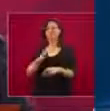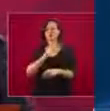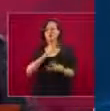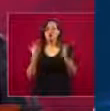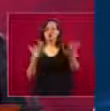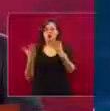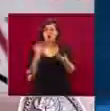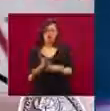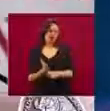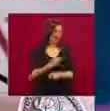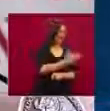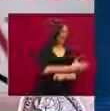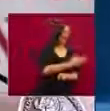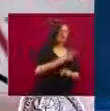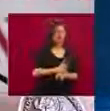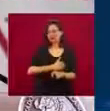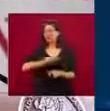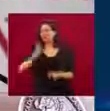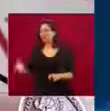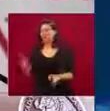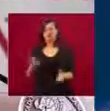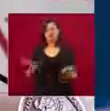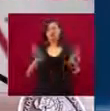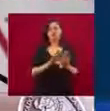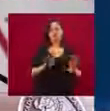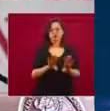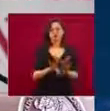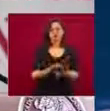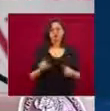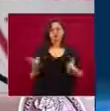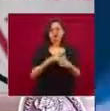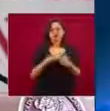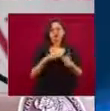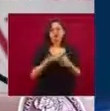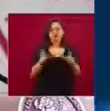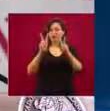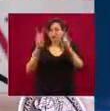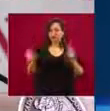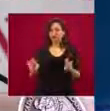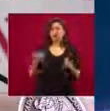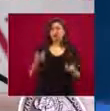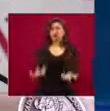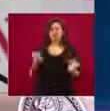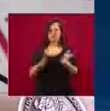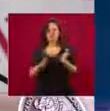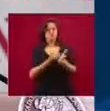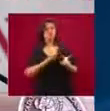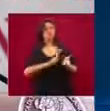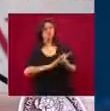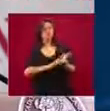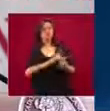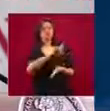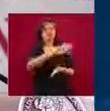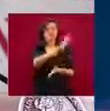operaciones según sea el caso. Y ese es digamos el apoyo que nosotros hemos brindado, ¿no? Simplemente ser el